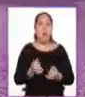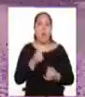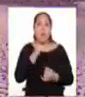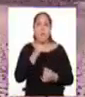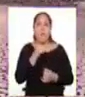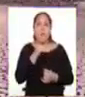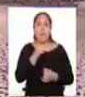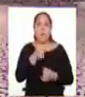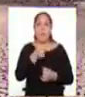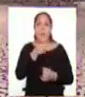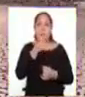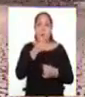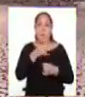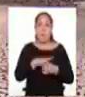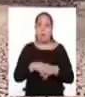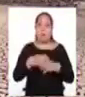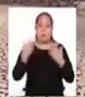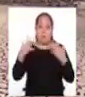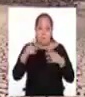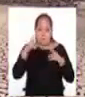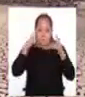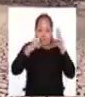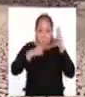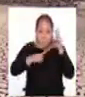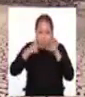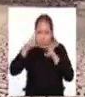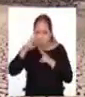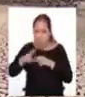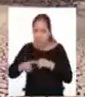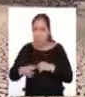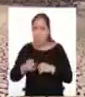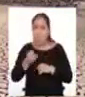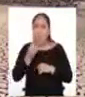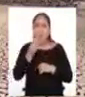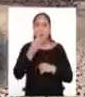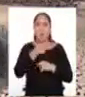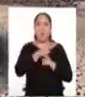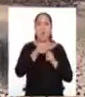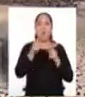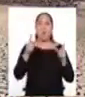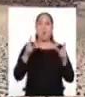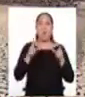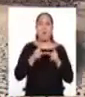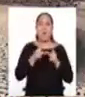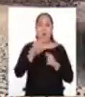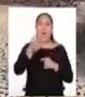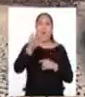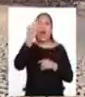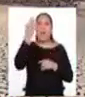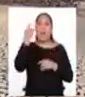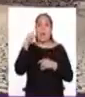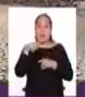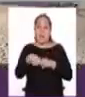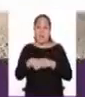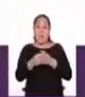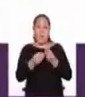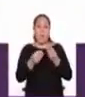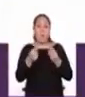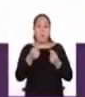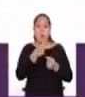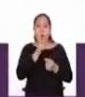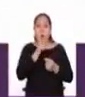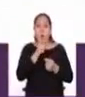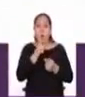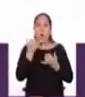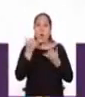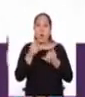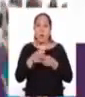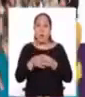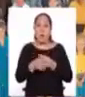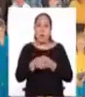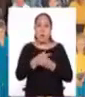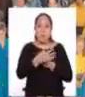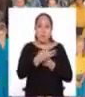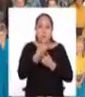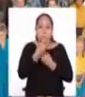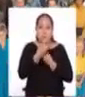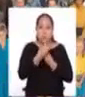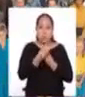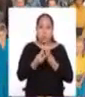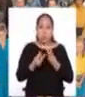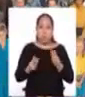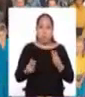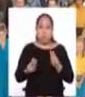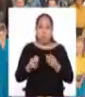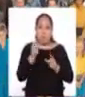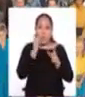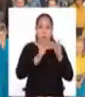falta de agua ya está comenzando a notarse en sitios donde antes abundaba. La población sigue creciendo, pero